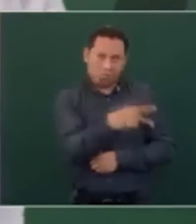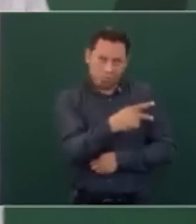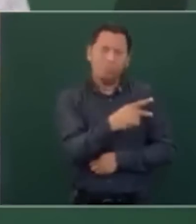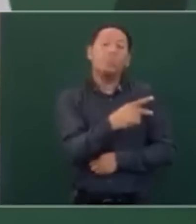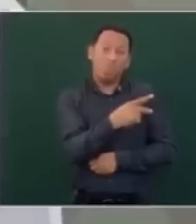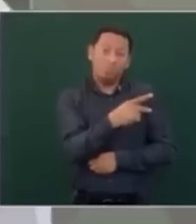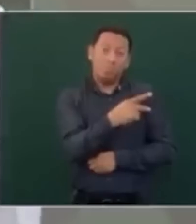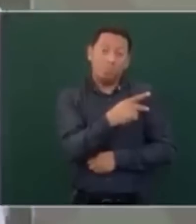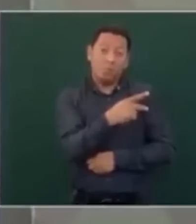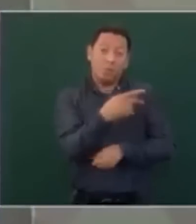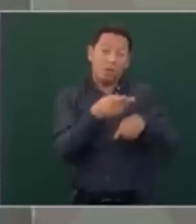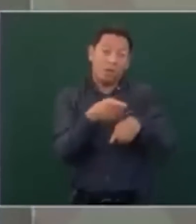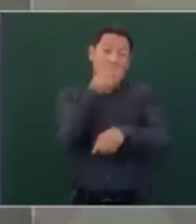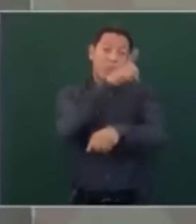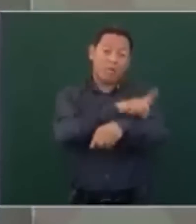desde